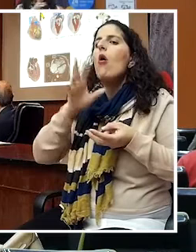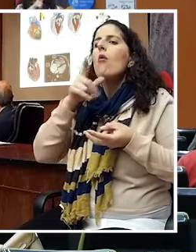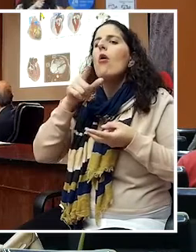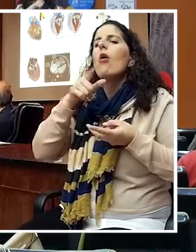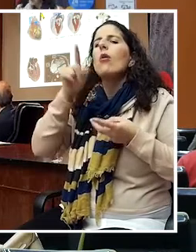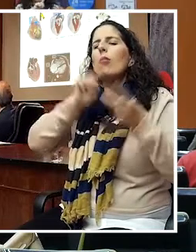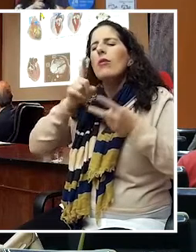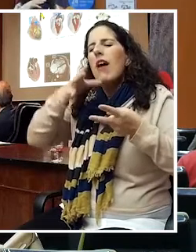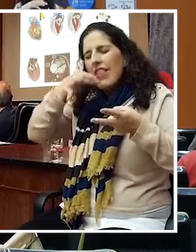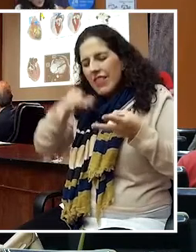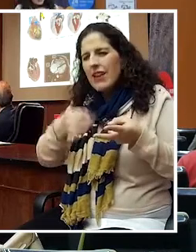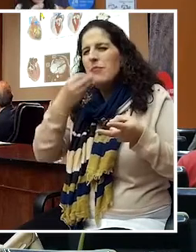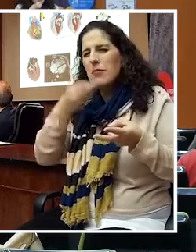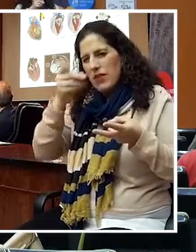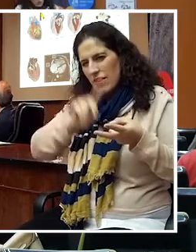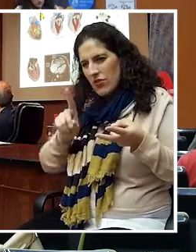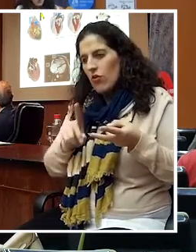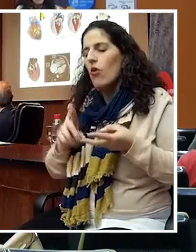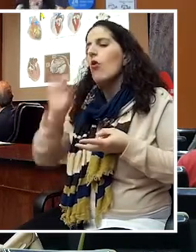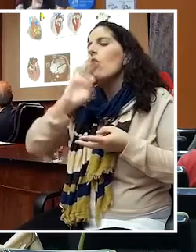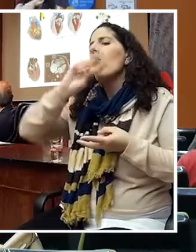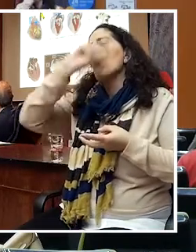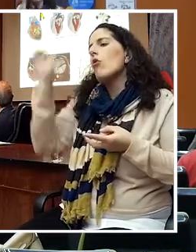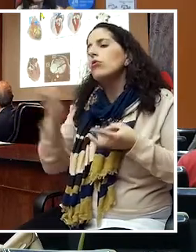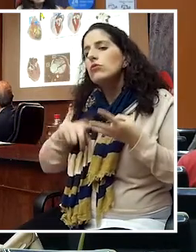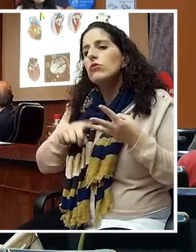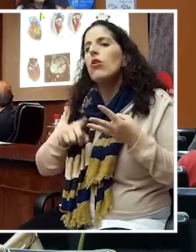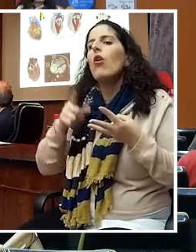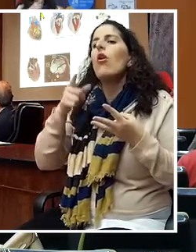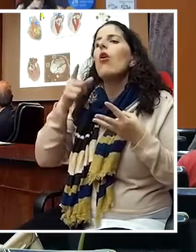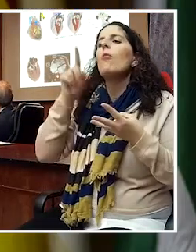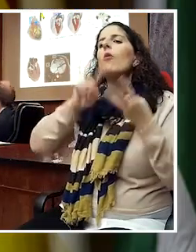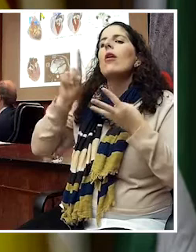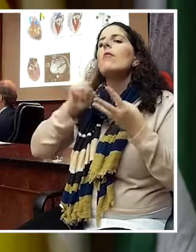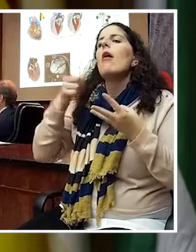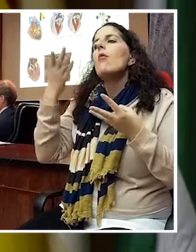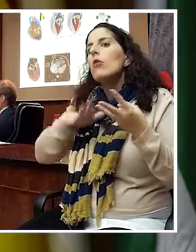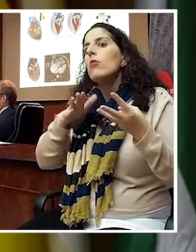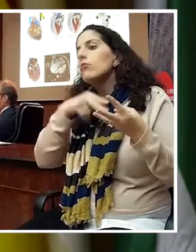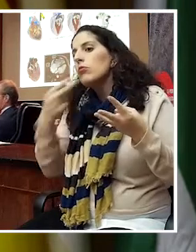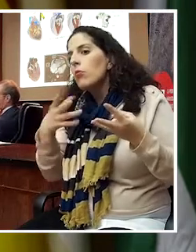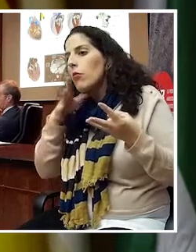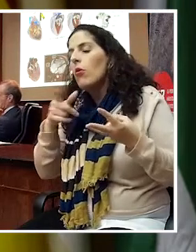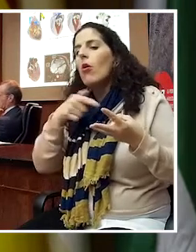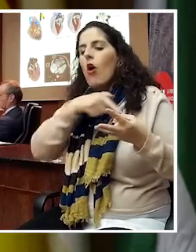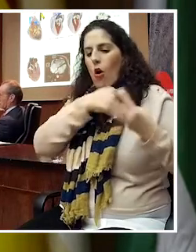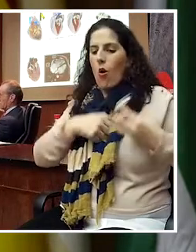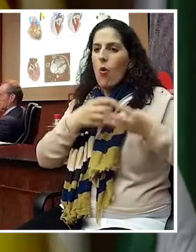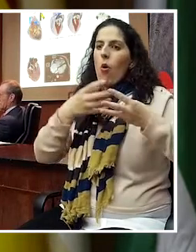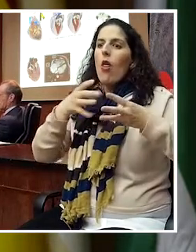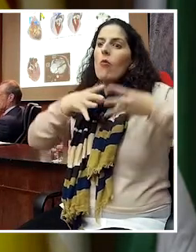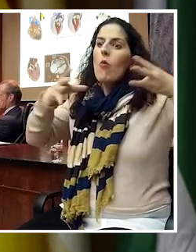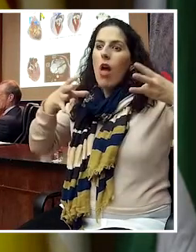para su cierre. Luego hay una serie de cardiopatías asociadas a muerte súbita, como comentó el doctor Segura, como la miocardiopatía